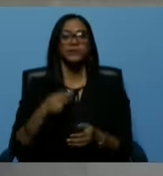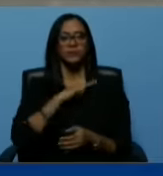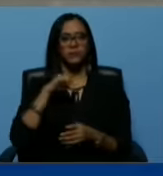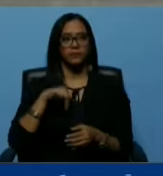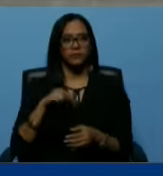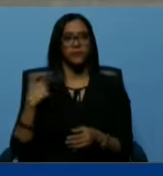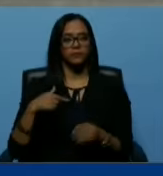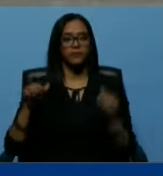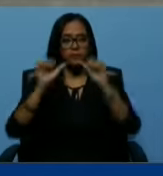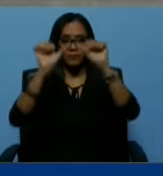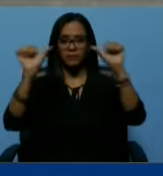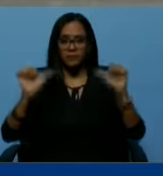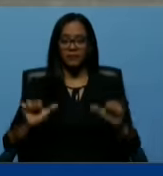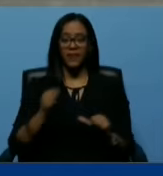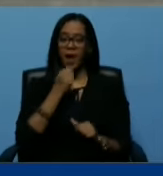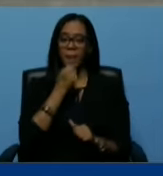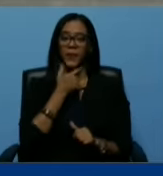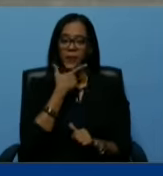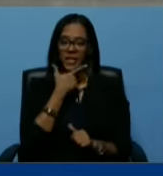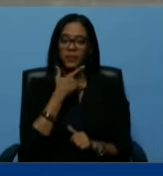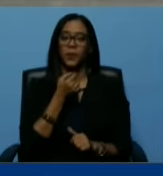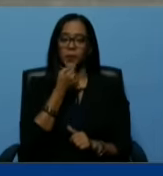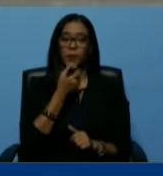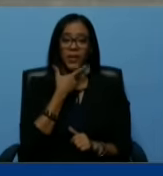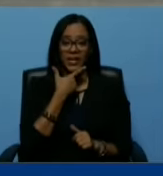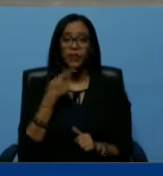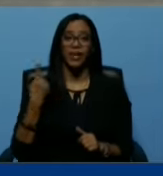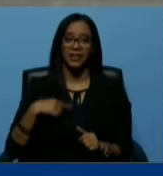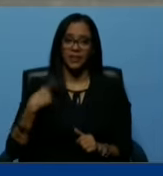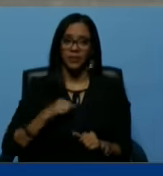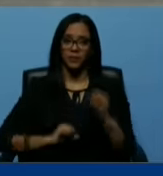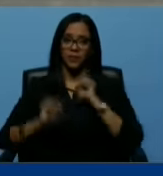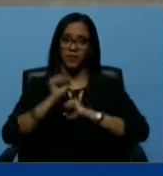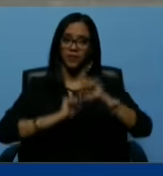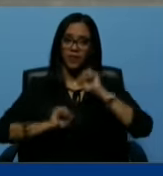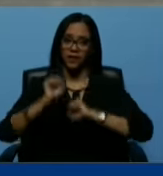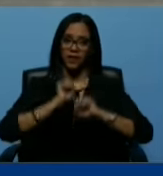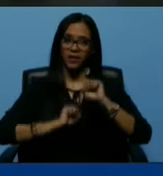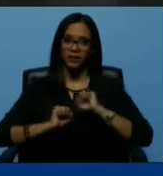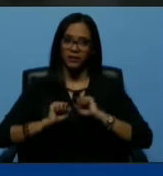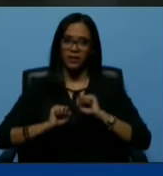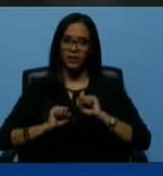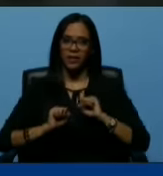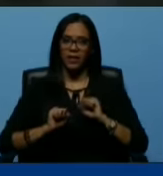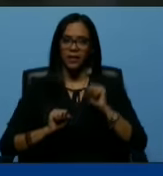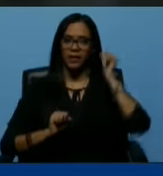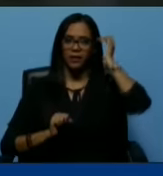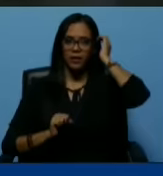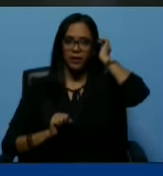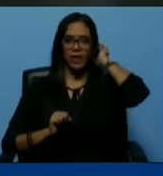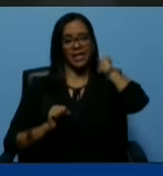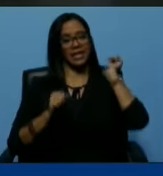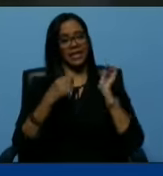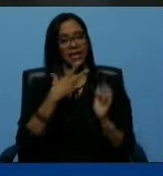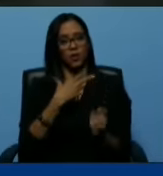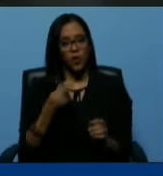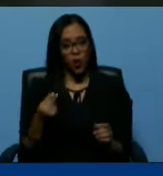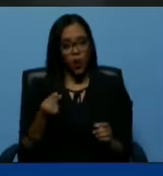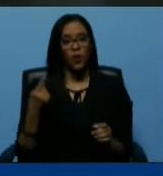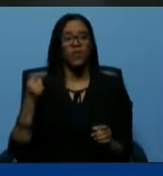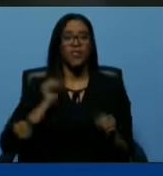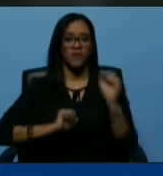un sistema bonito, pero bonito, que tenemos que defender. El que no defiende lo que